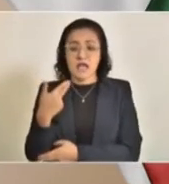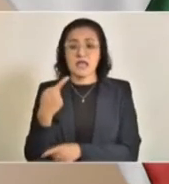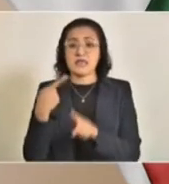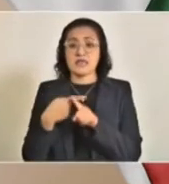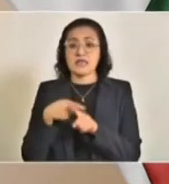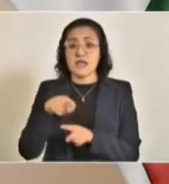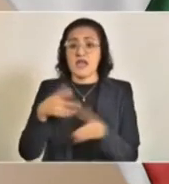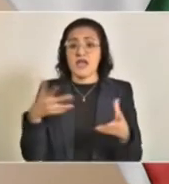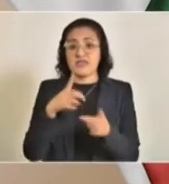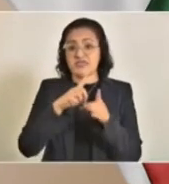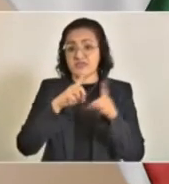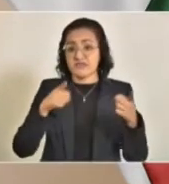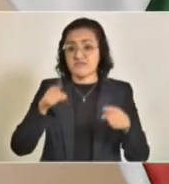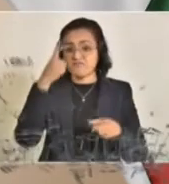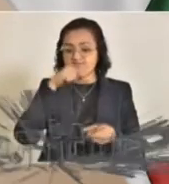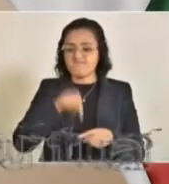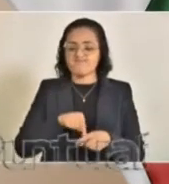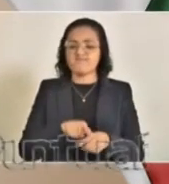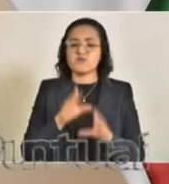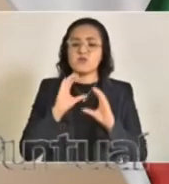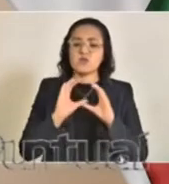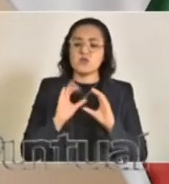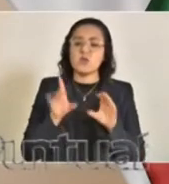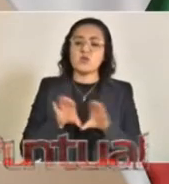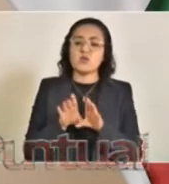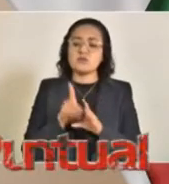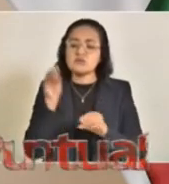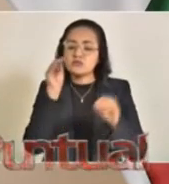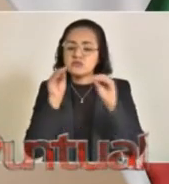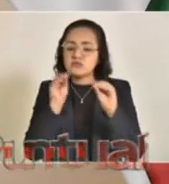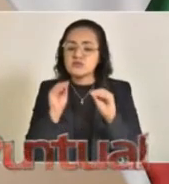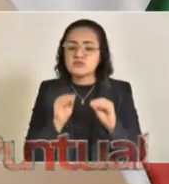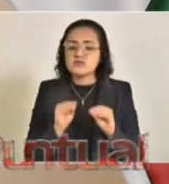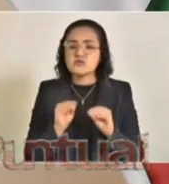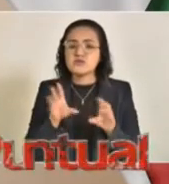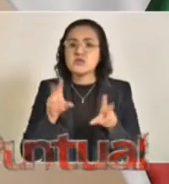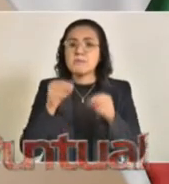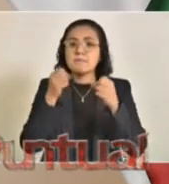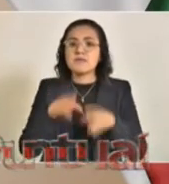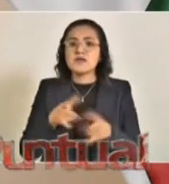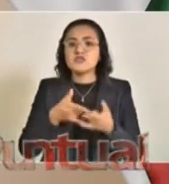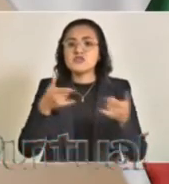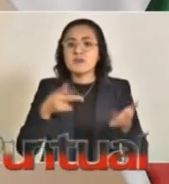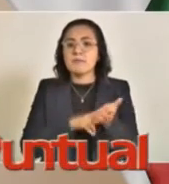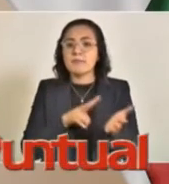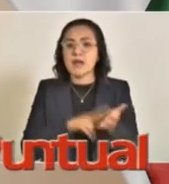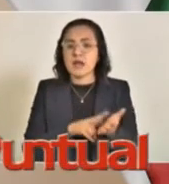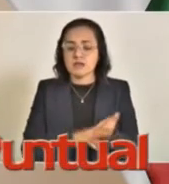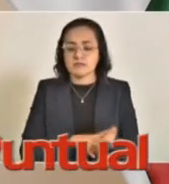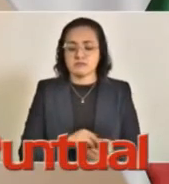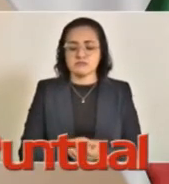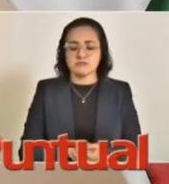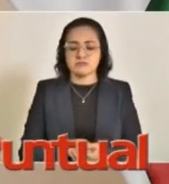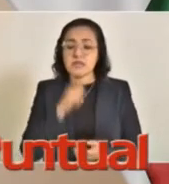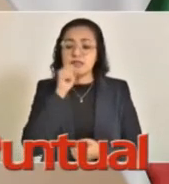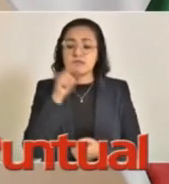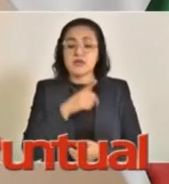desarrollar sobre estos. Sobre esto. Y en el caso de hospitales y escuelas, al mismo tiempo,